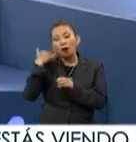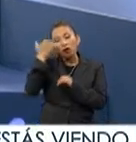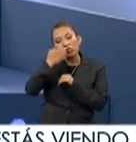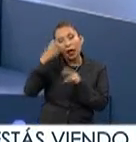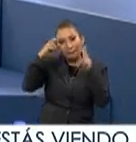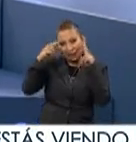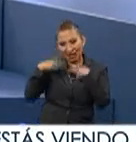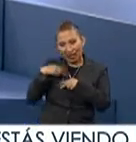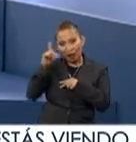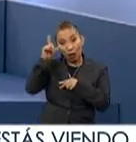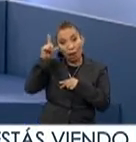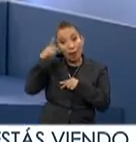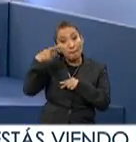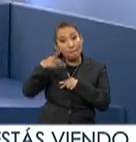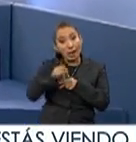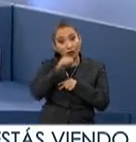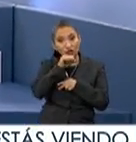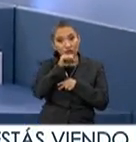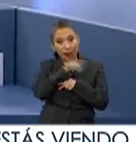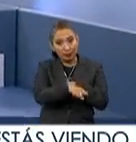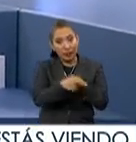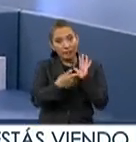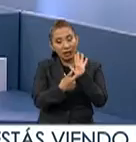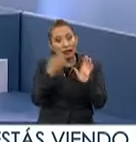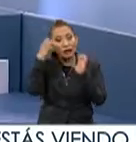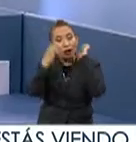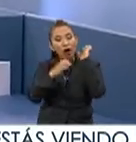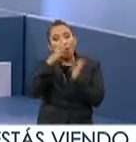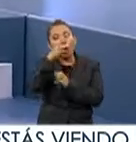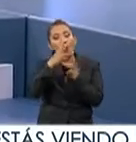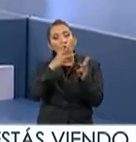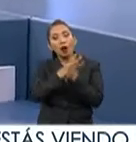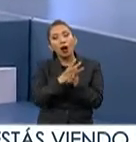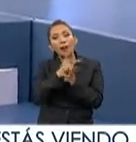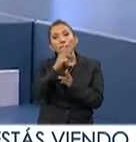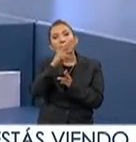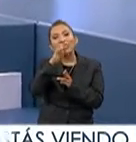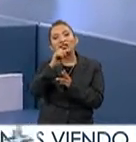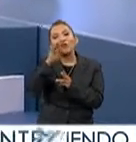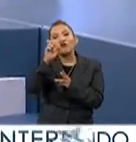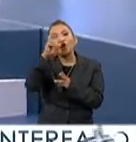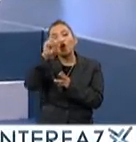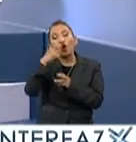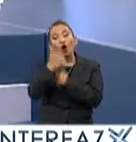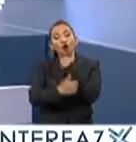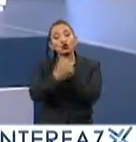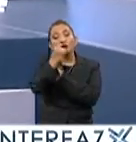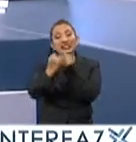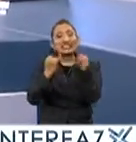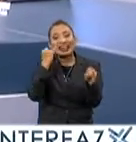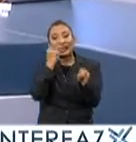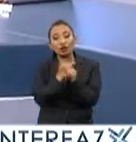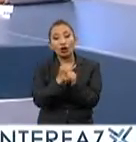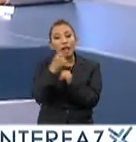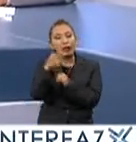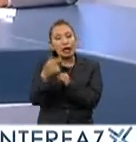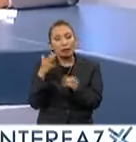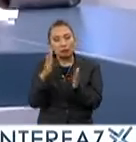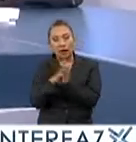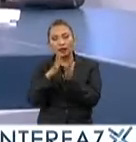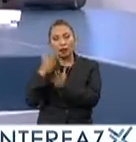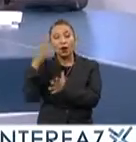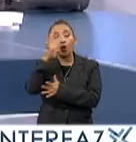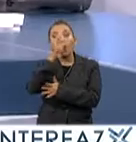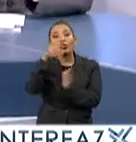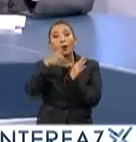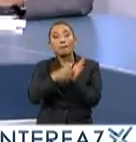la Virgen de Guadalupe, pero también presenta la exposición WordPress Photo, concurso internacional que contó con la participación de más